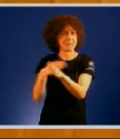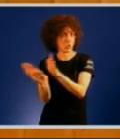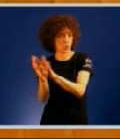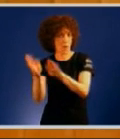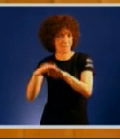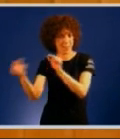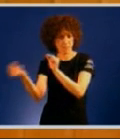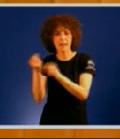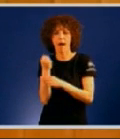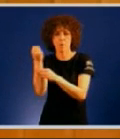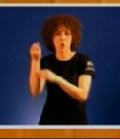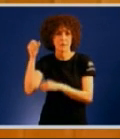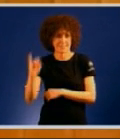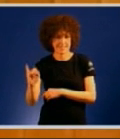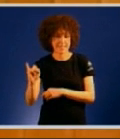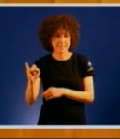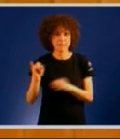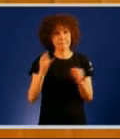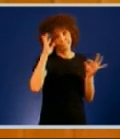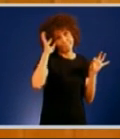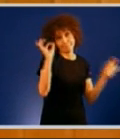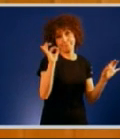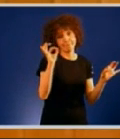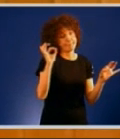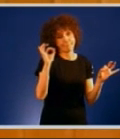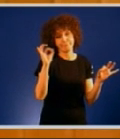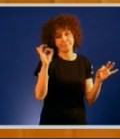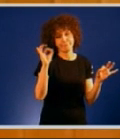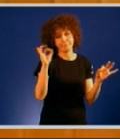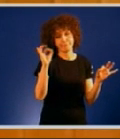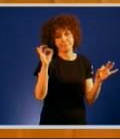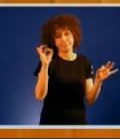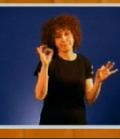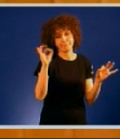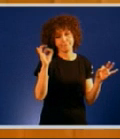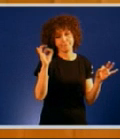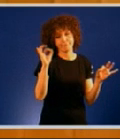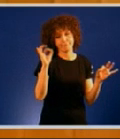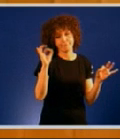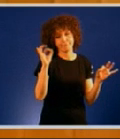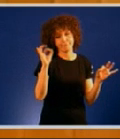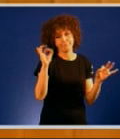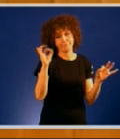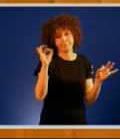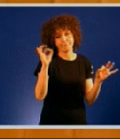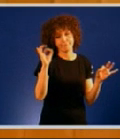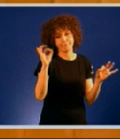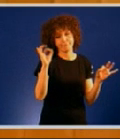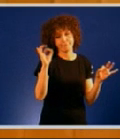mantiveron vivas para este debate e, obviamente, non imos entorpecer